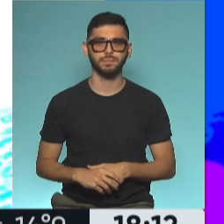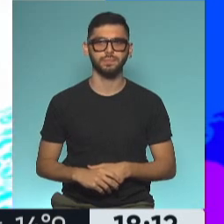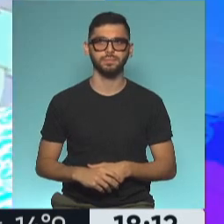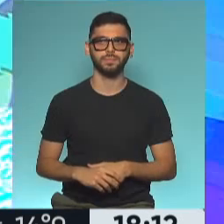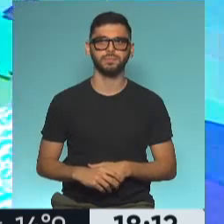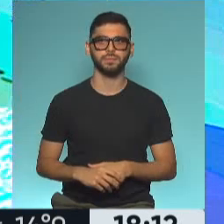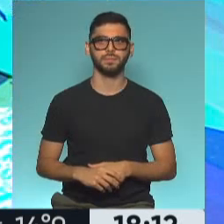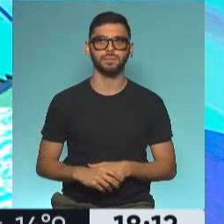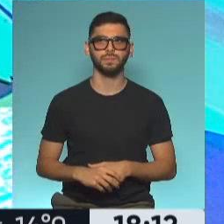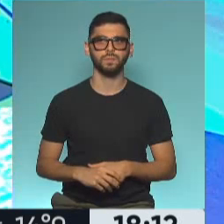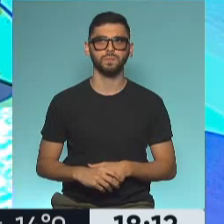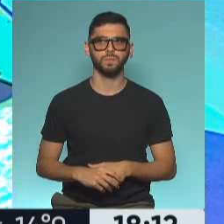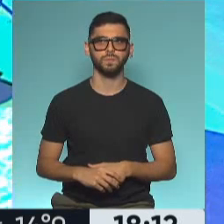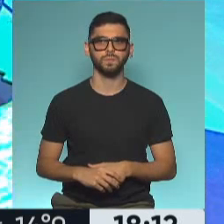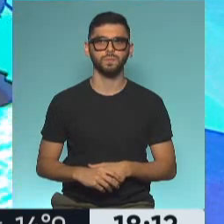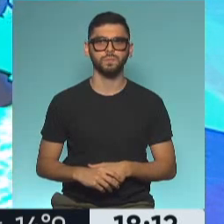Sol...